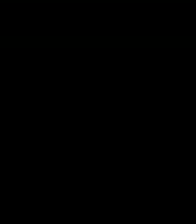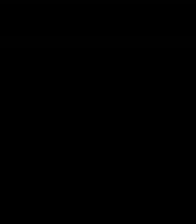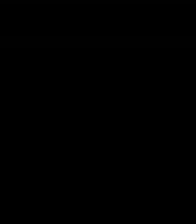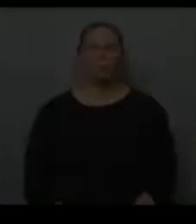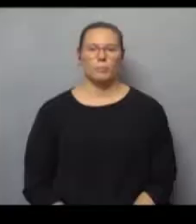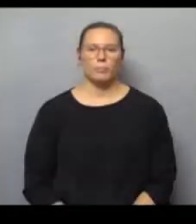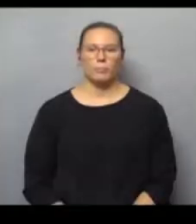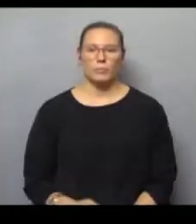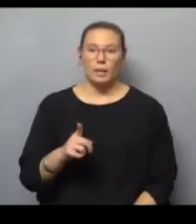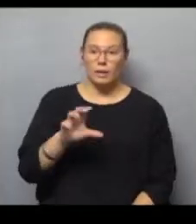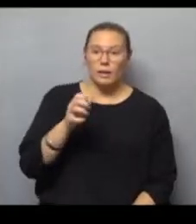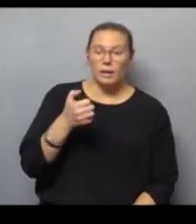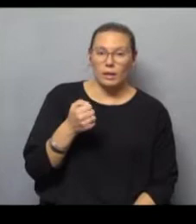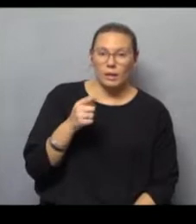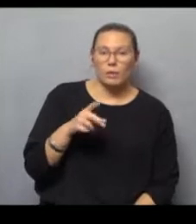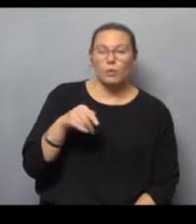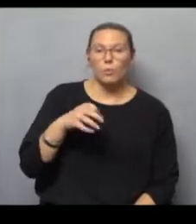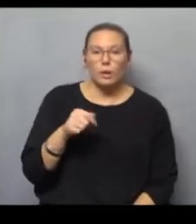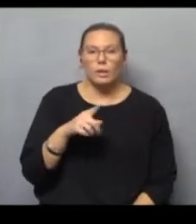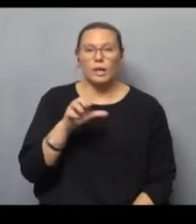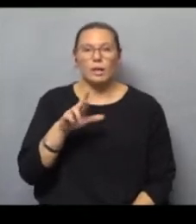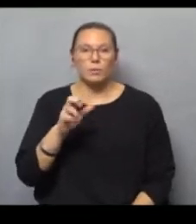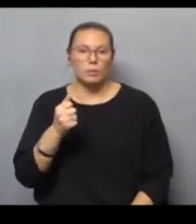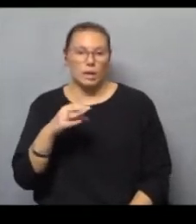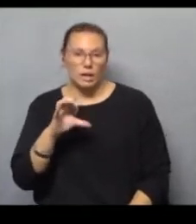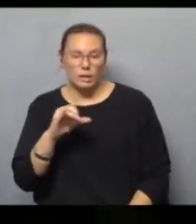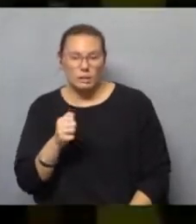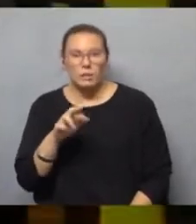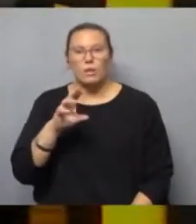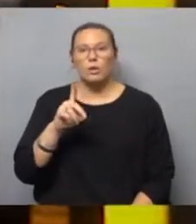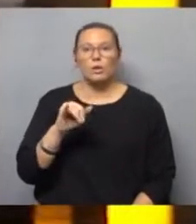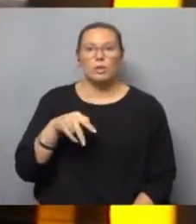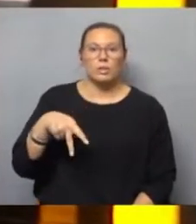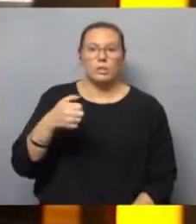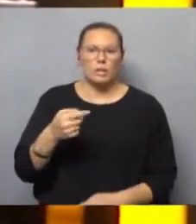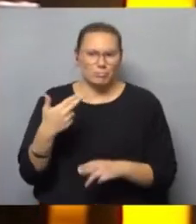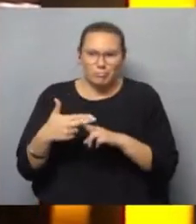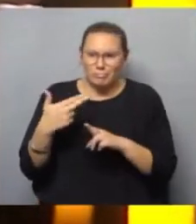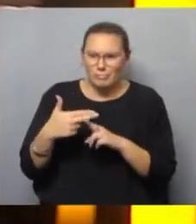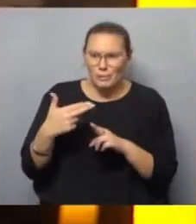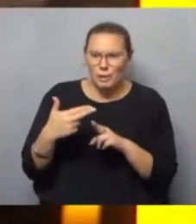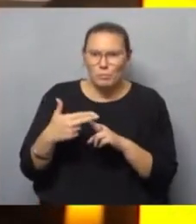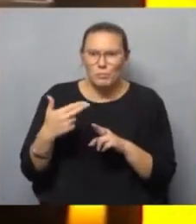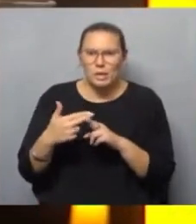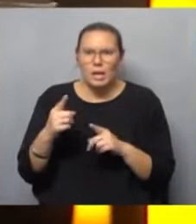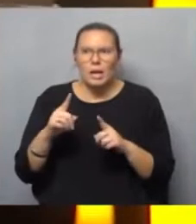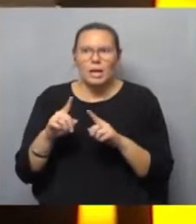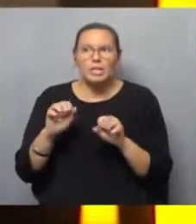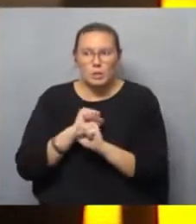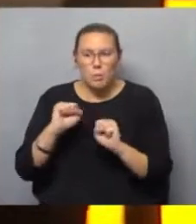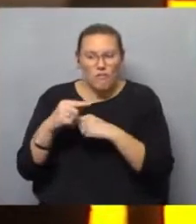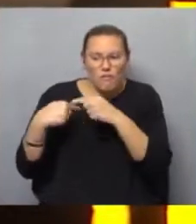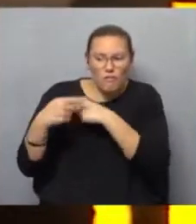Pangea, Gondwana, Laurasia, Rodinia. Nombres que nos dicen que nada es